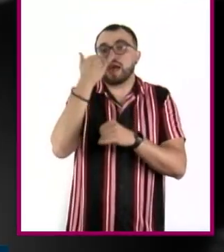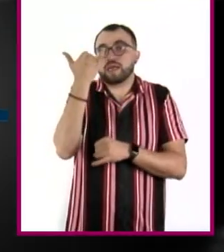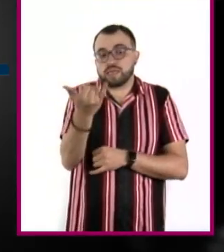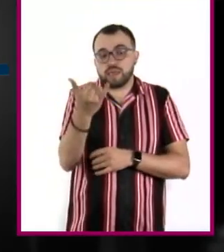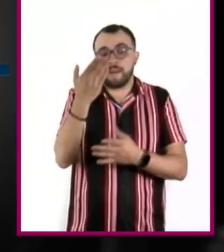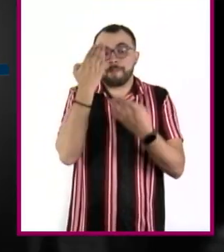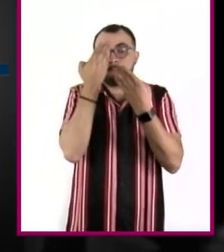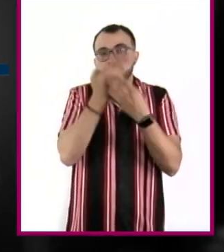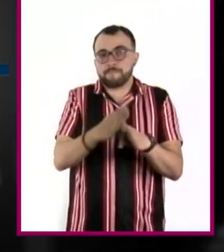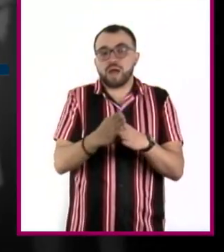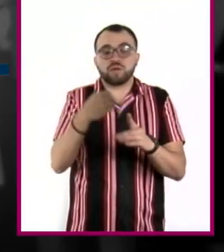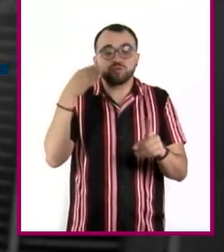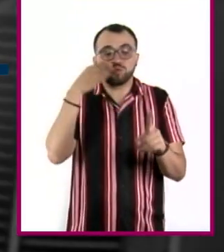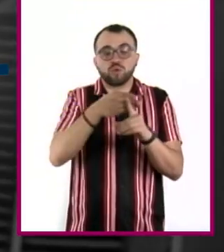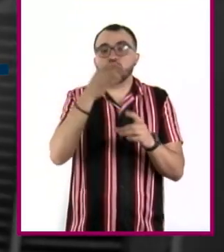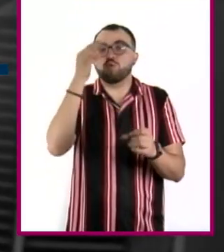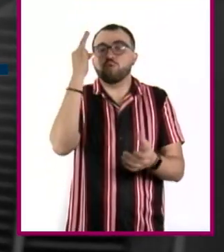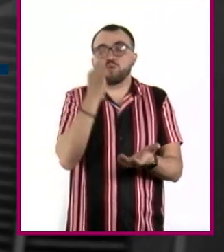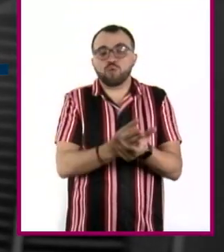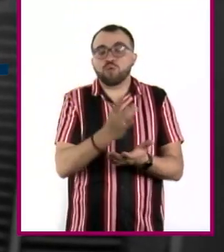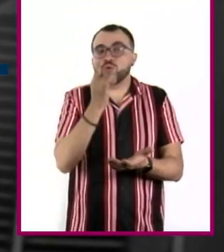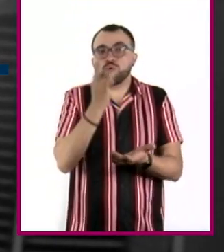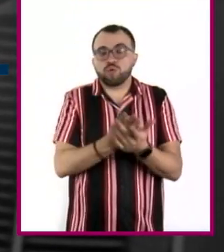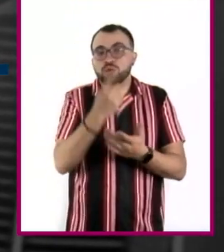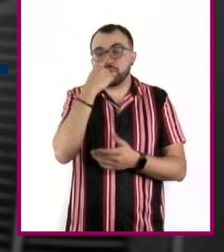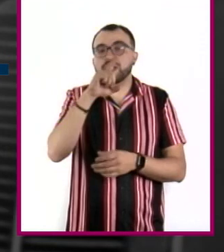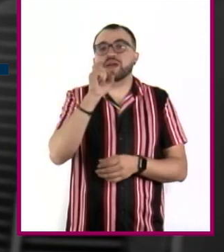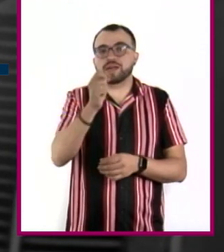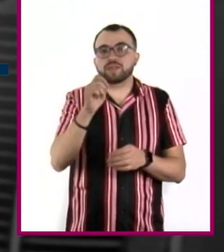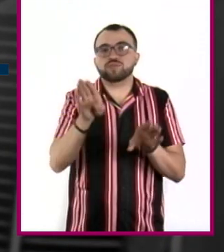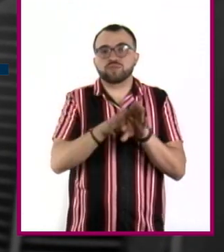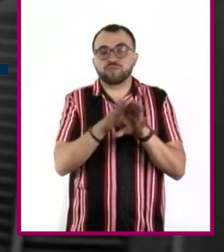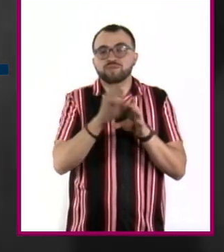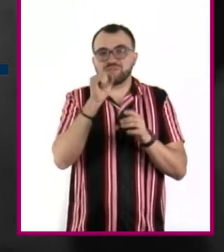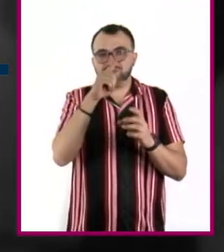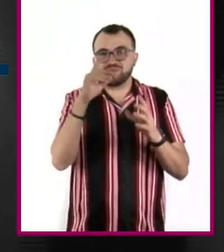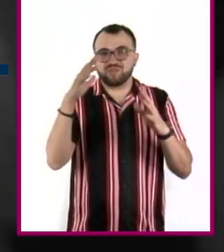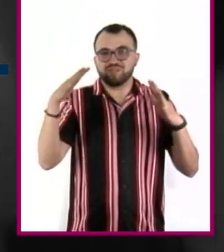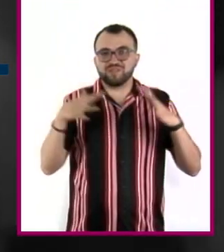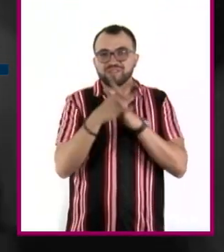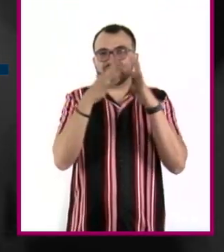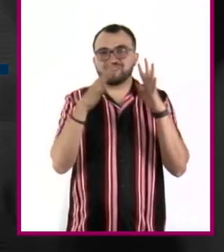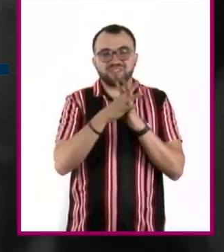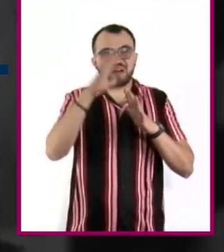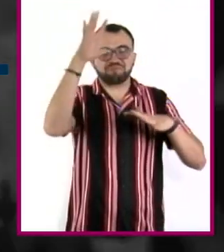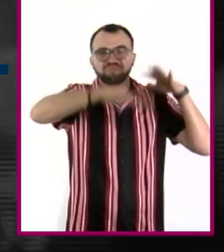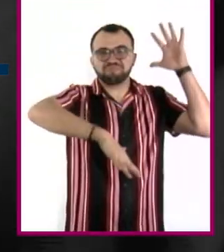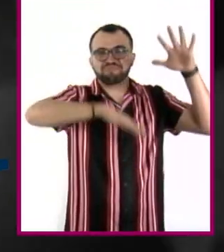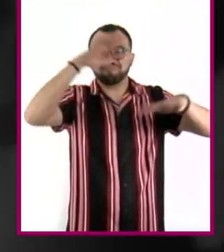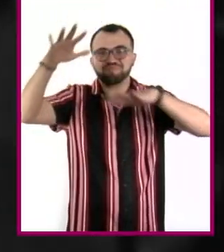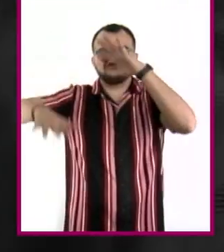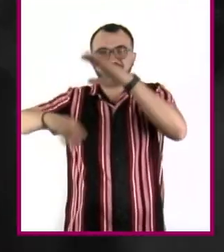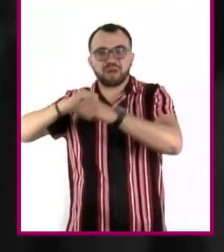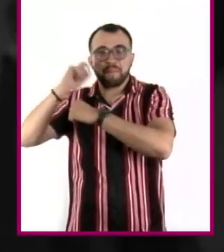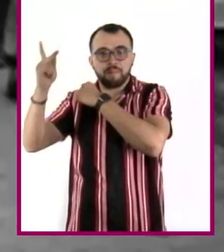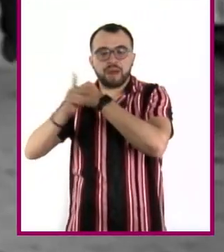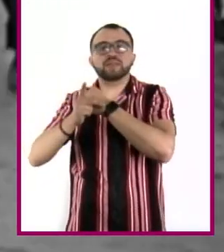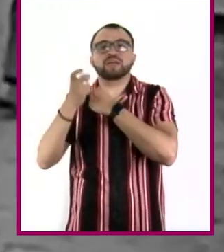instituido específicamente para la reconstrucción de los países tocados por la guerra, que hoy se conoce como Banco